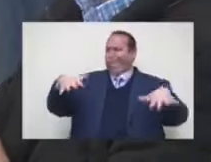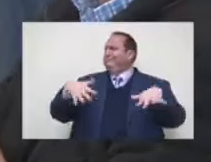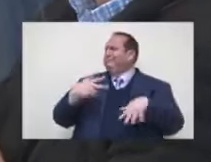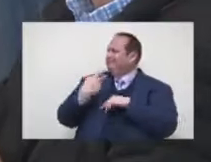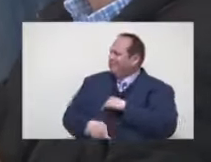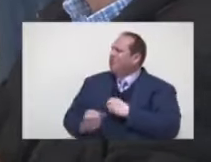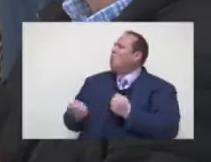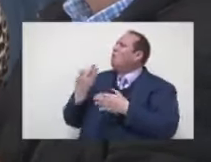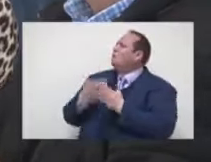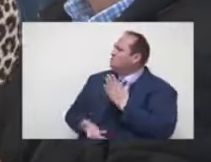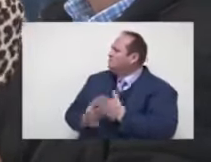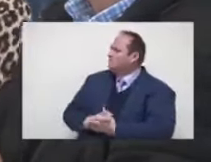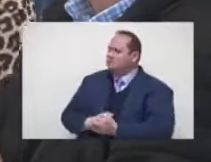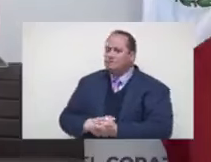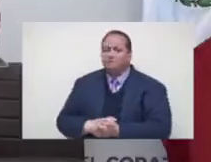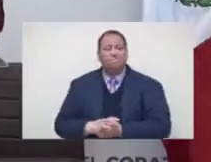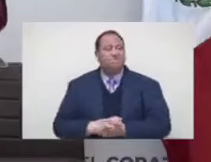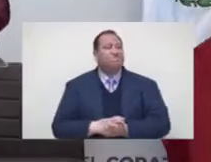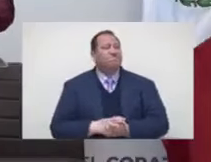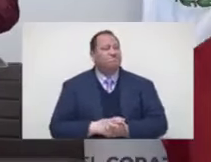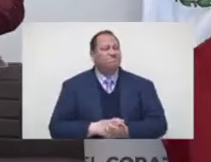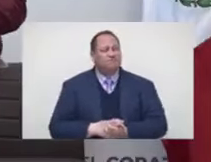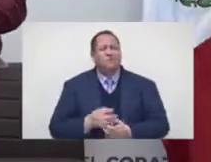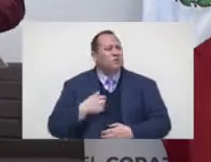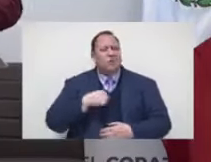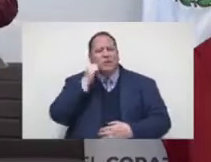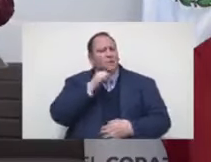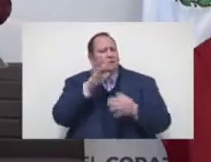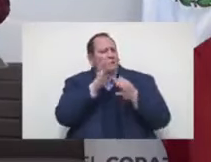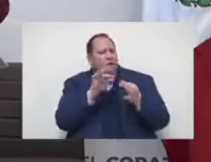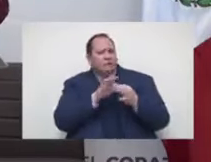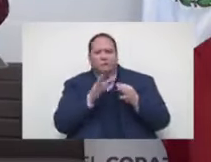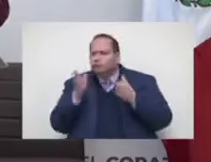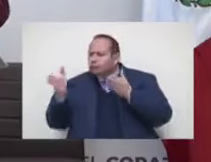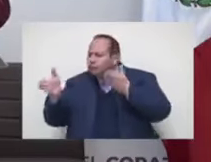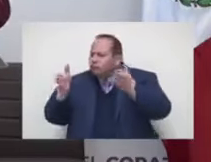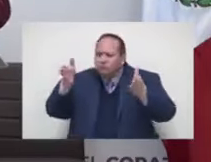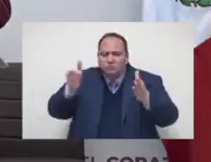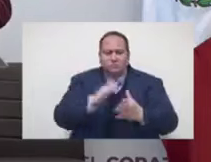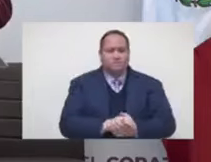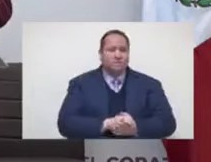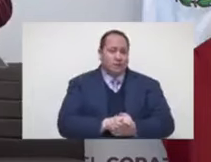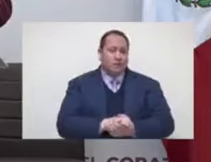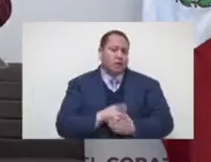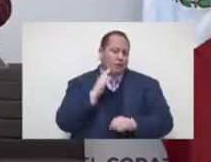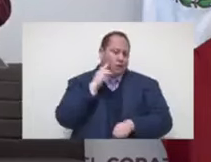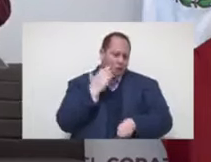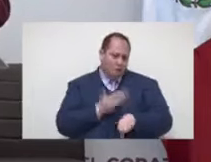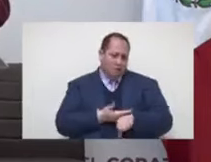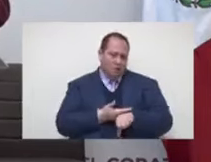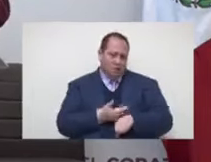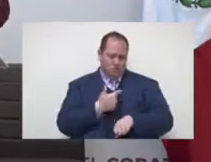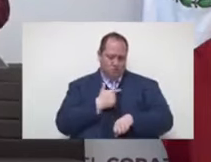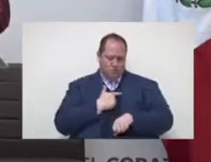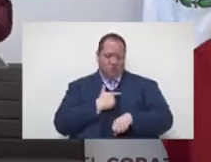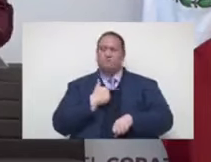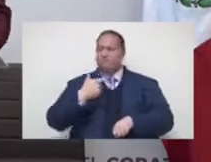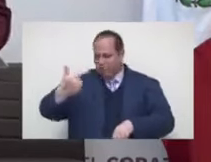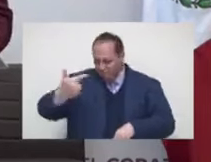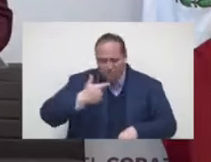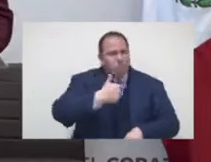verdadero caos? Claro, yo siempre comento en las comunidades que asistimos que es una responsabilidad compartida mantener